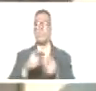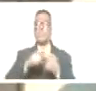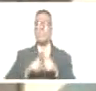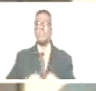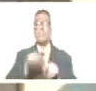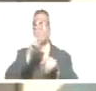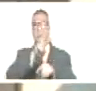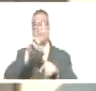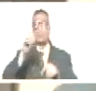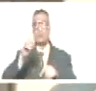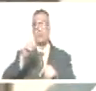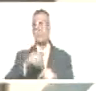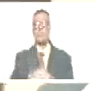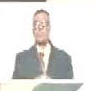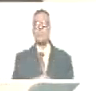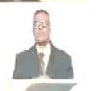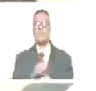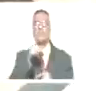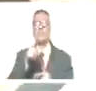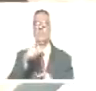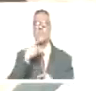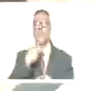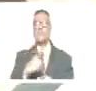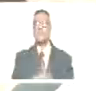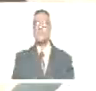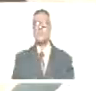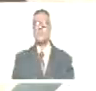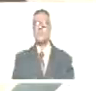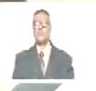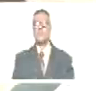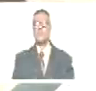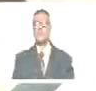20, establece